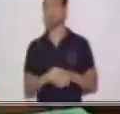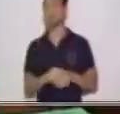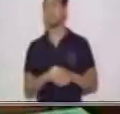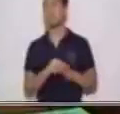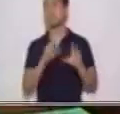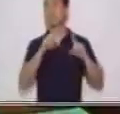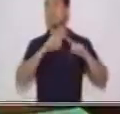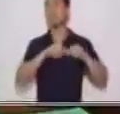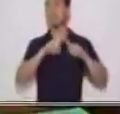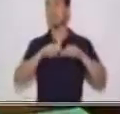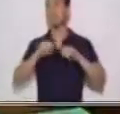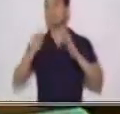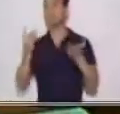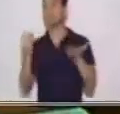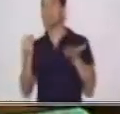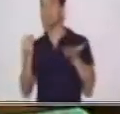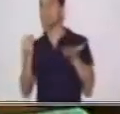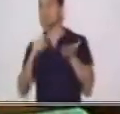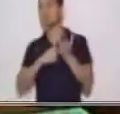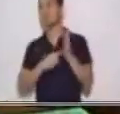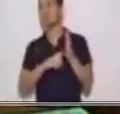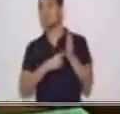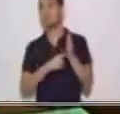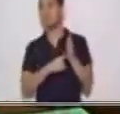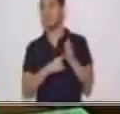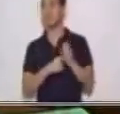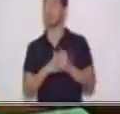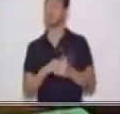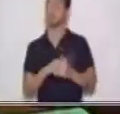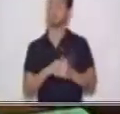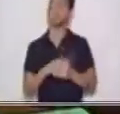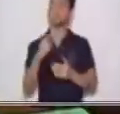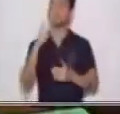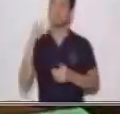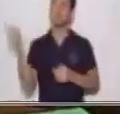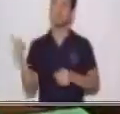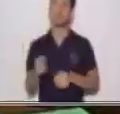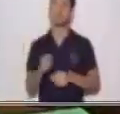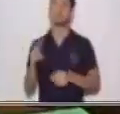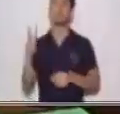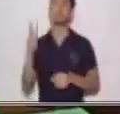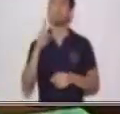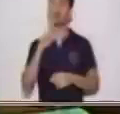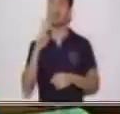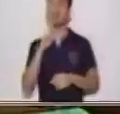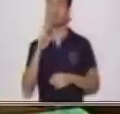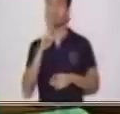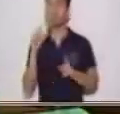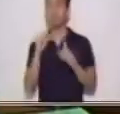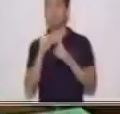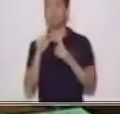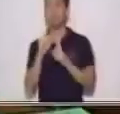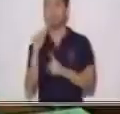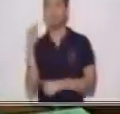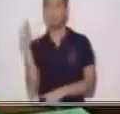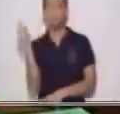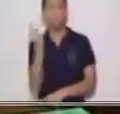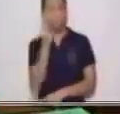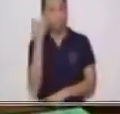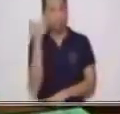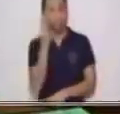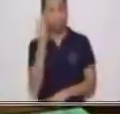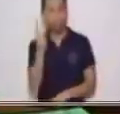significado. Y vamos a decir que el verbo es la palabra fundamental que expresa